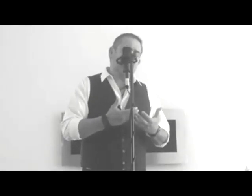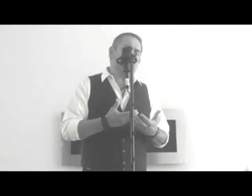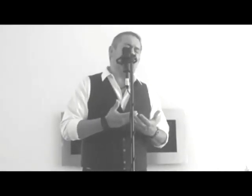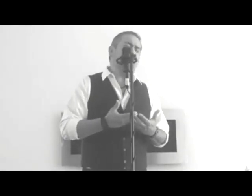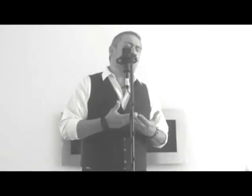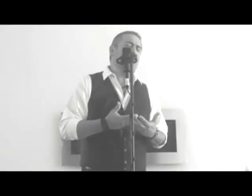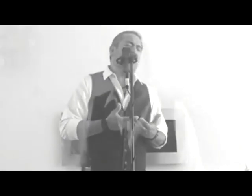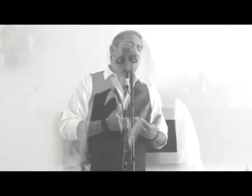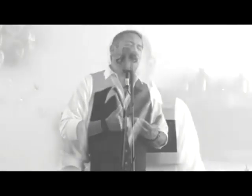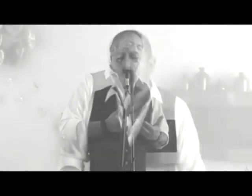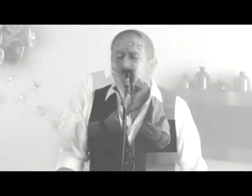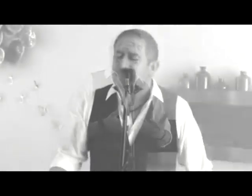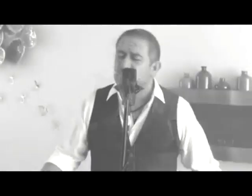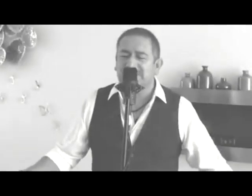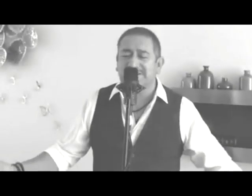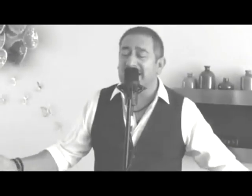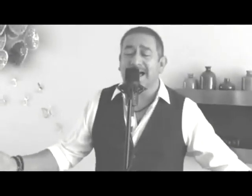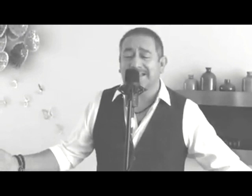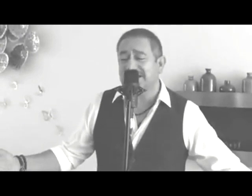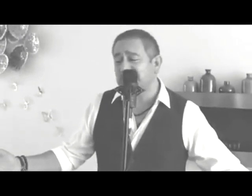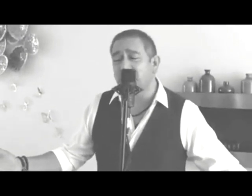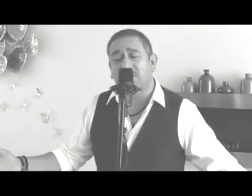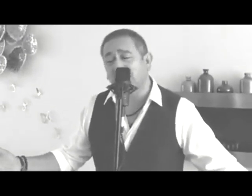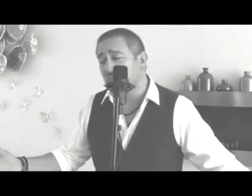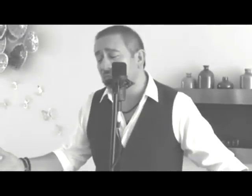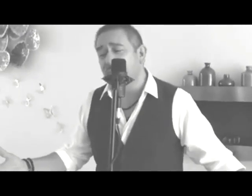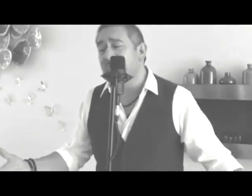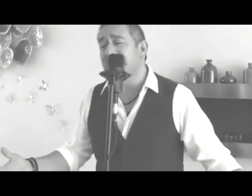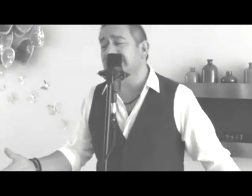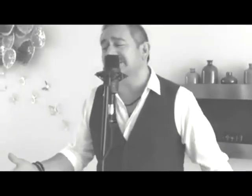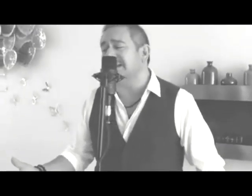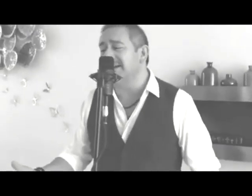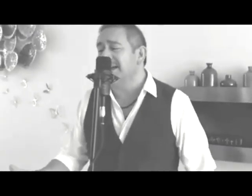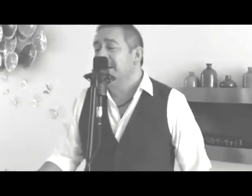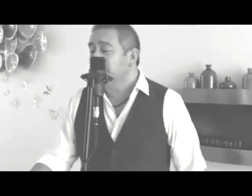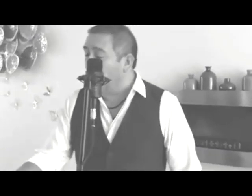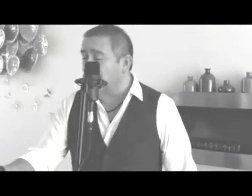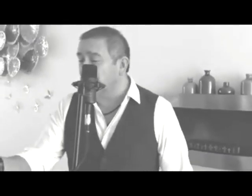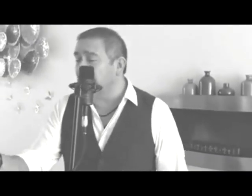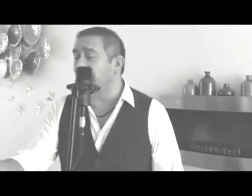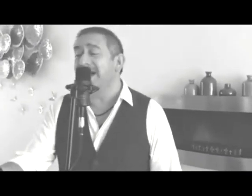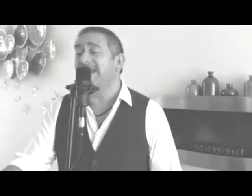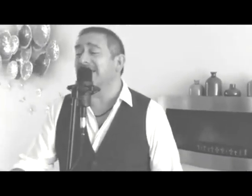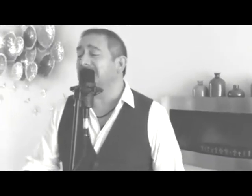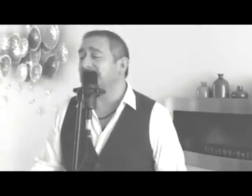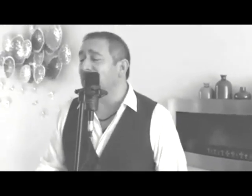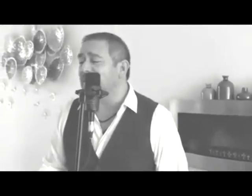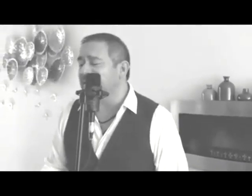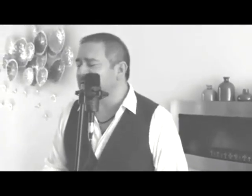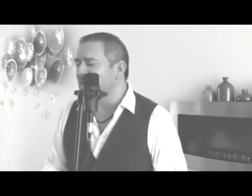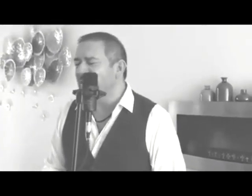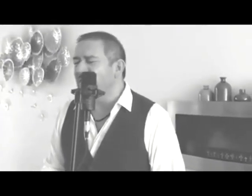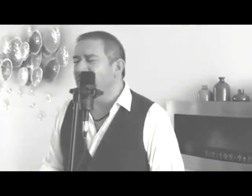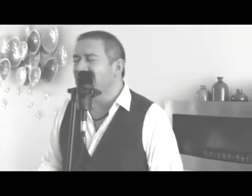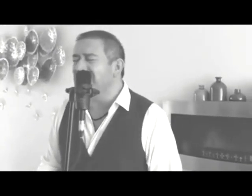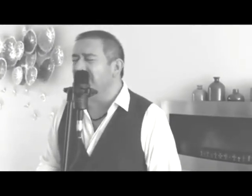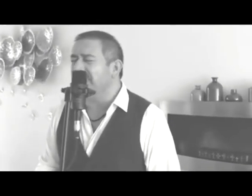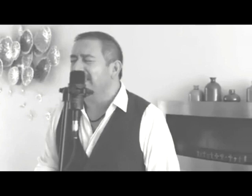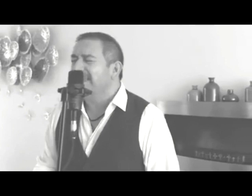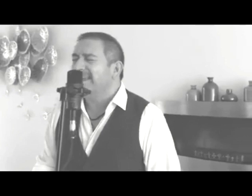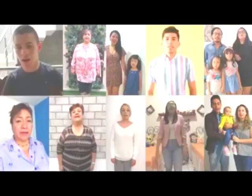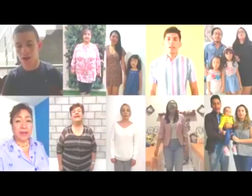tus manos. Muchas gracias por tu fuerza, por tu fe y tu